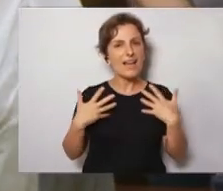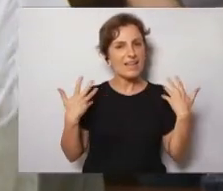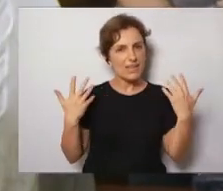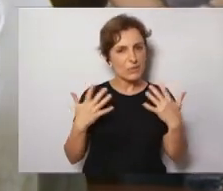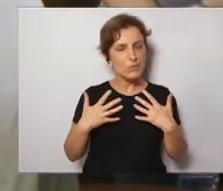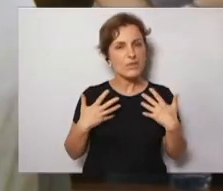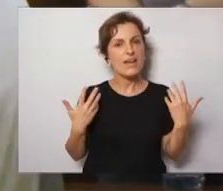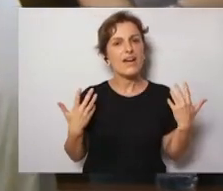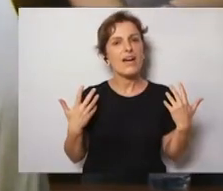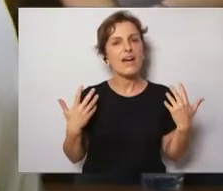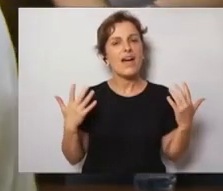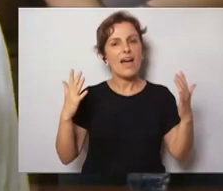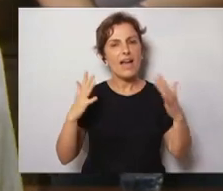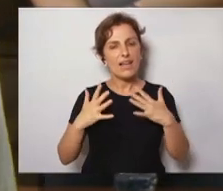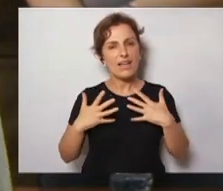ay